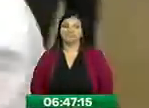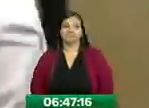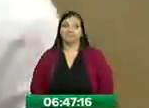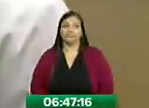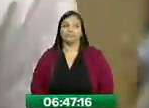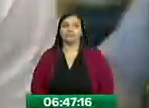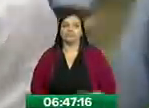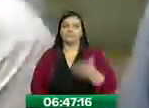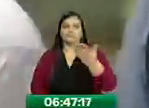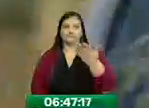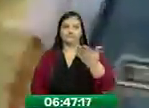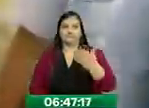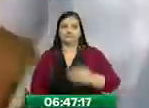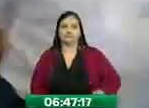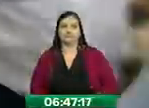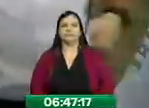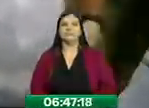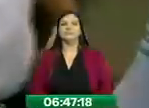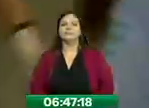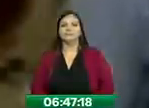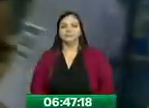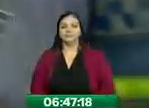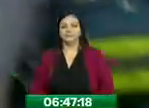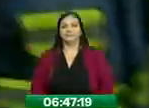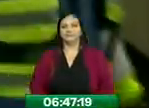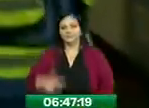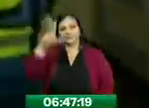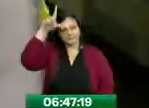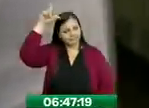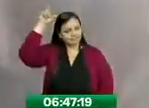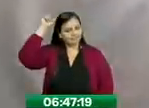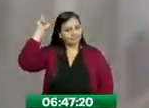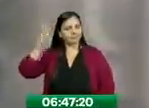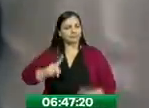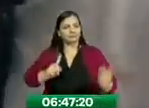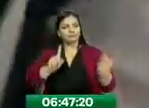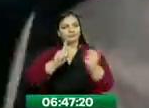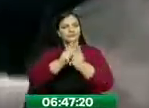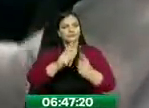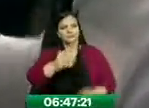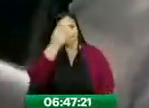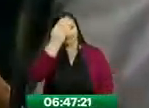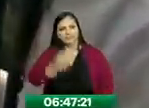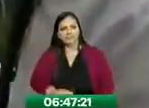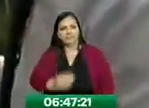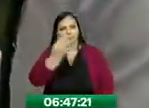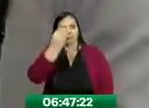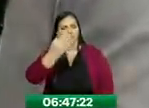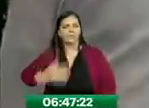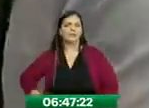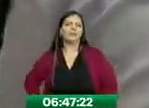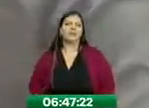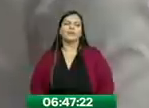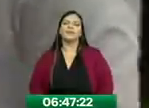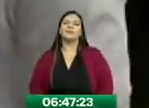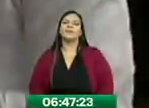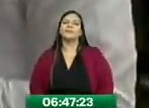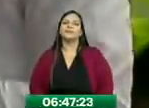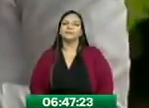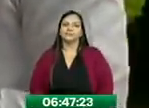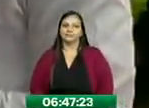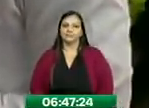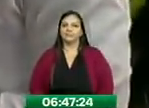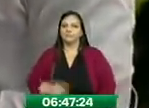comente ¿En qué comprende este trabajo? General, buenos días. Y bien protegido para evitarnos el contagio del